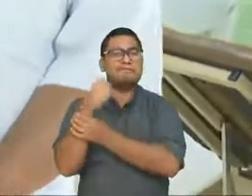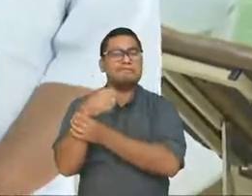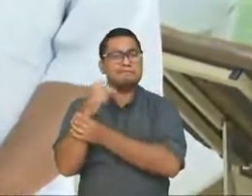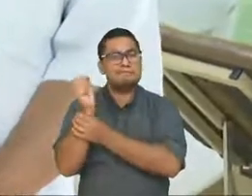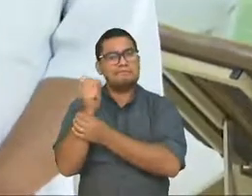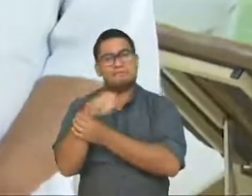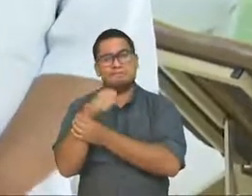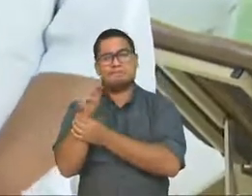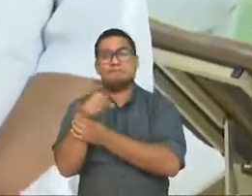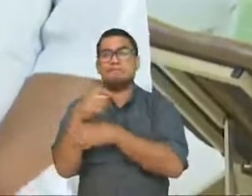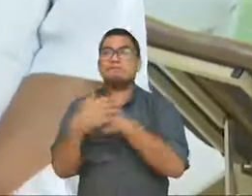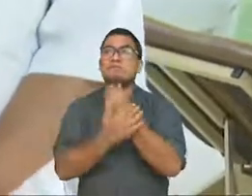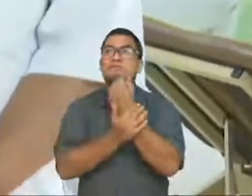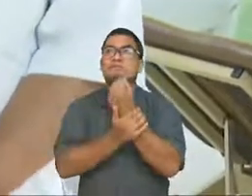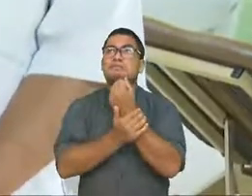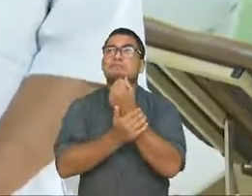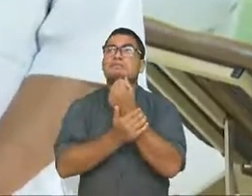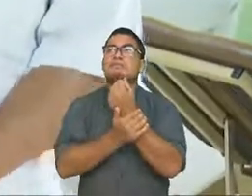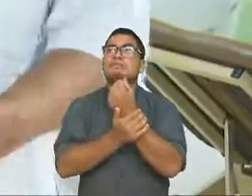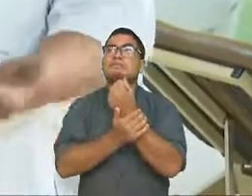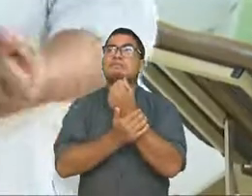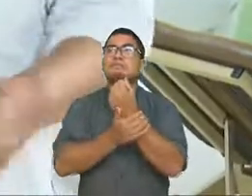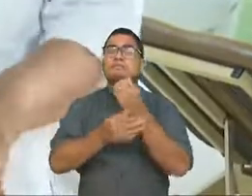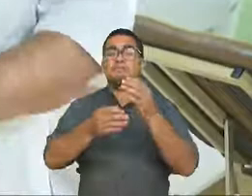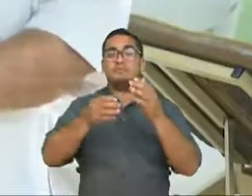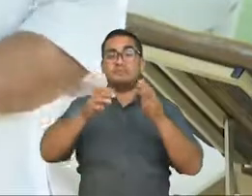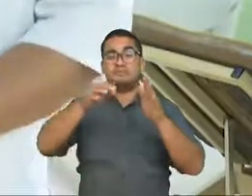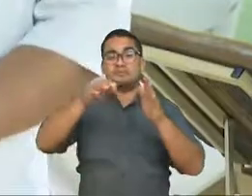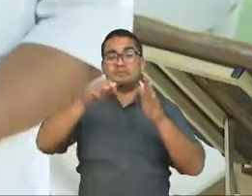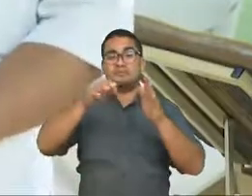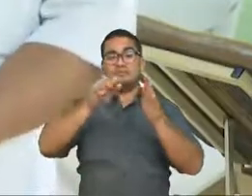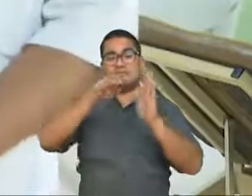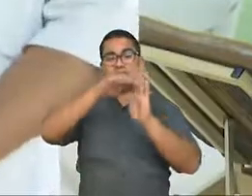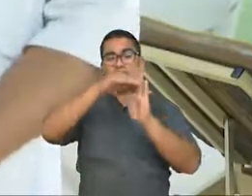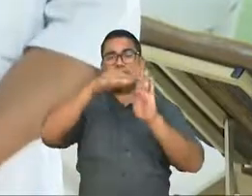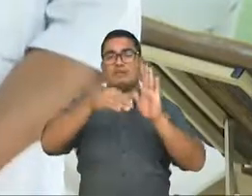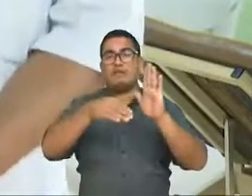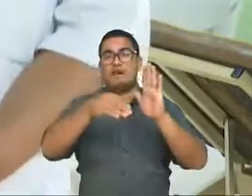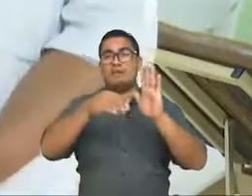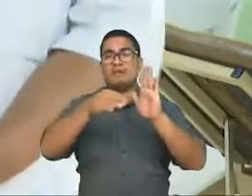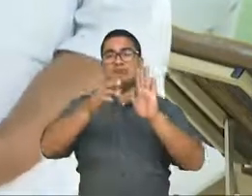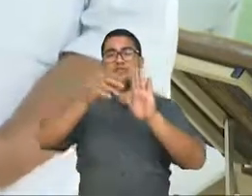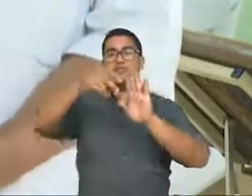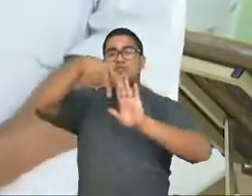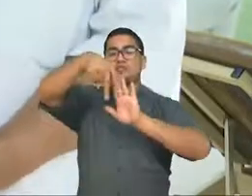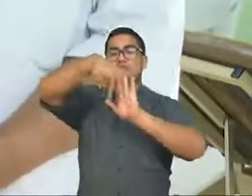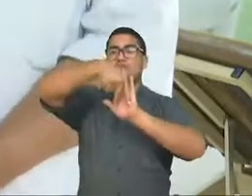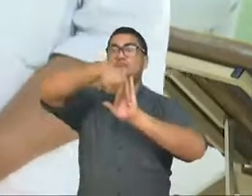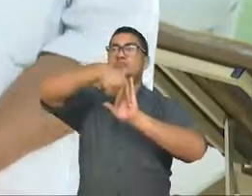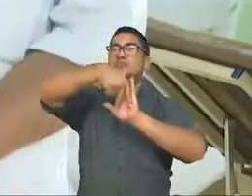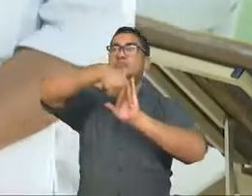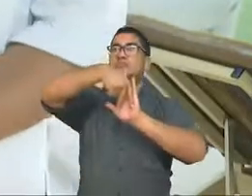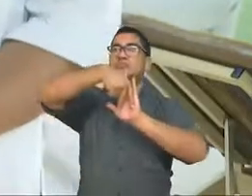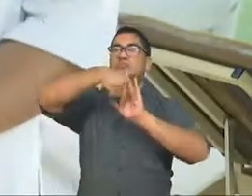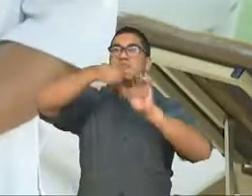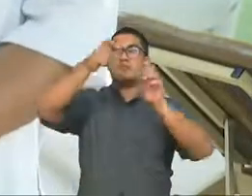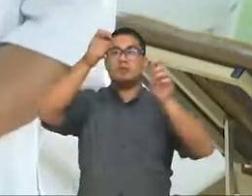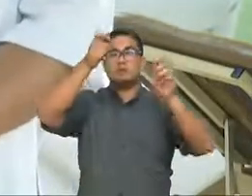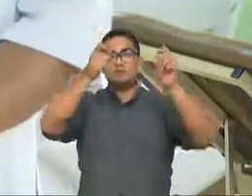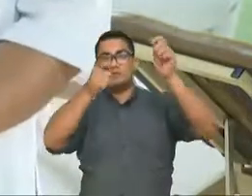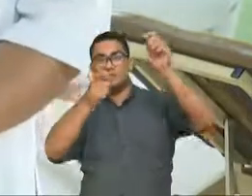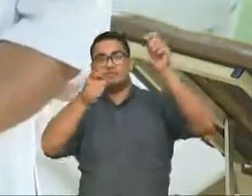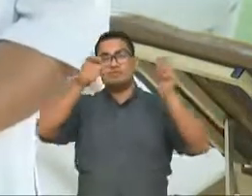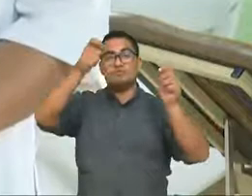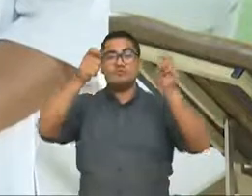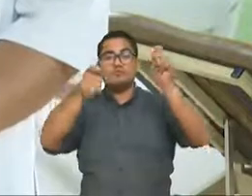en la mesa reclinable para que el paciente comience a sentir sus piernas y a que tenga una mejor circulación sanguínea. Y